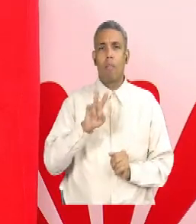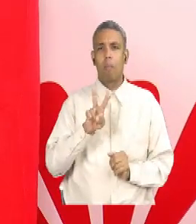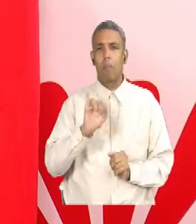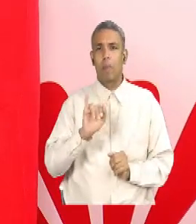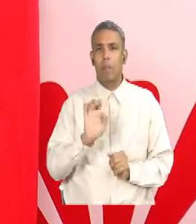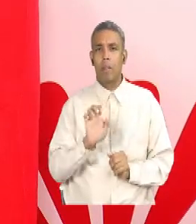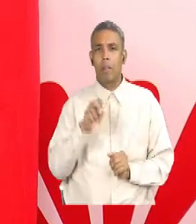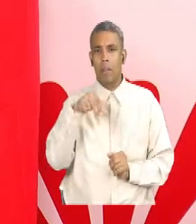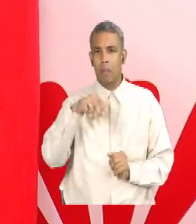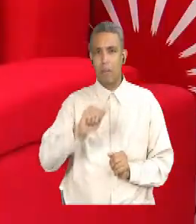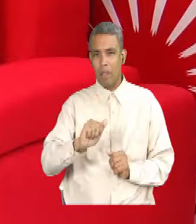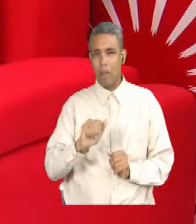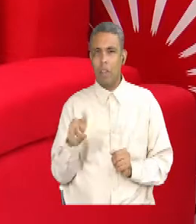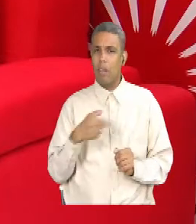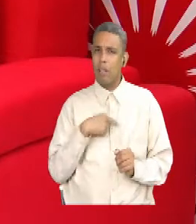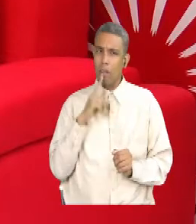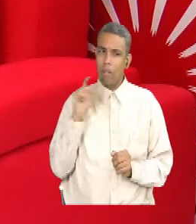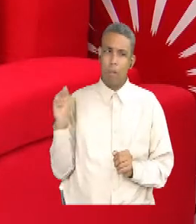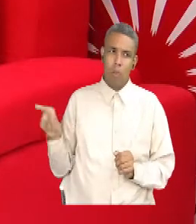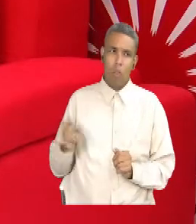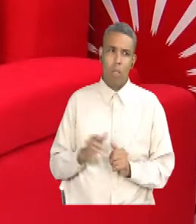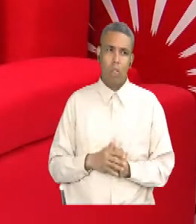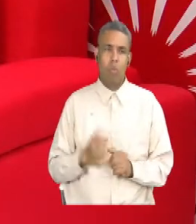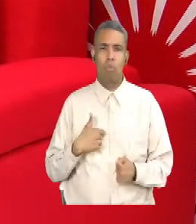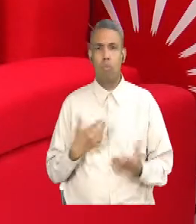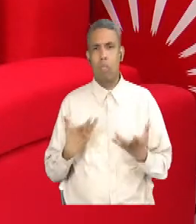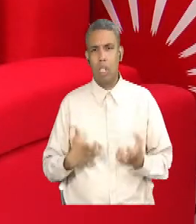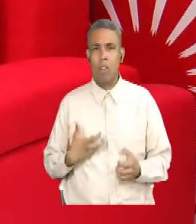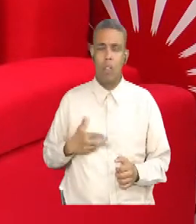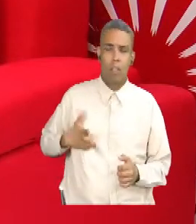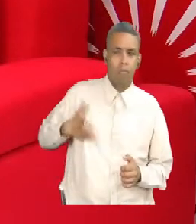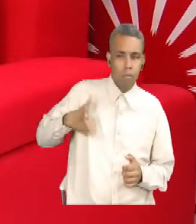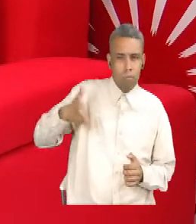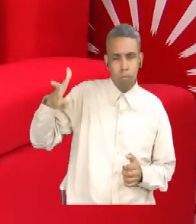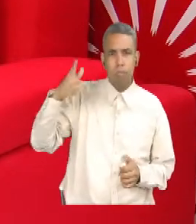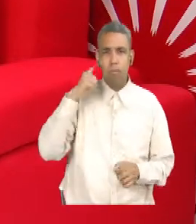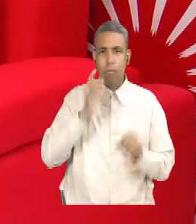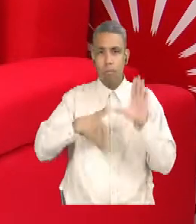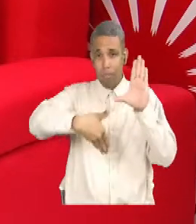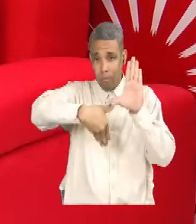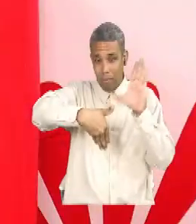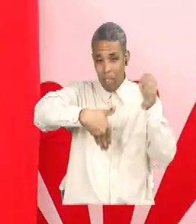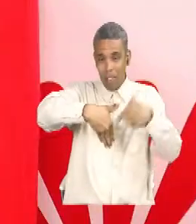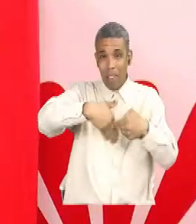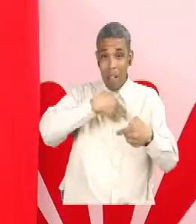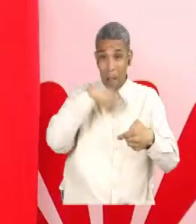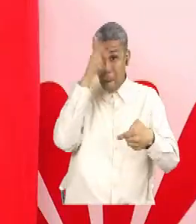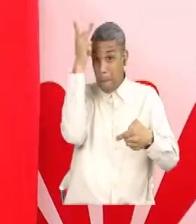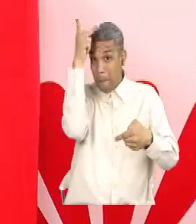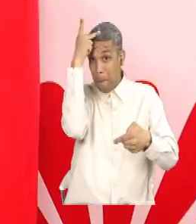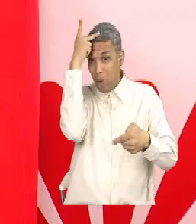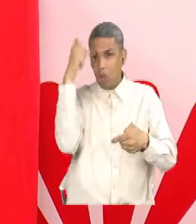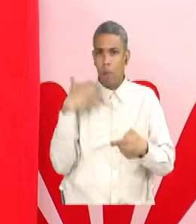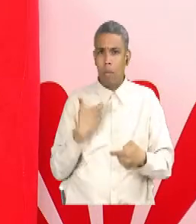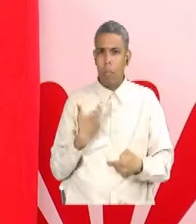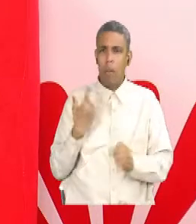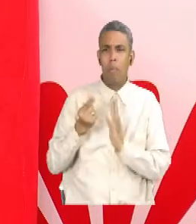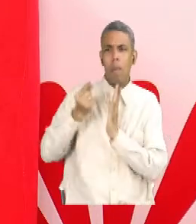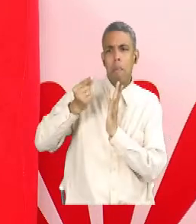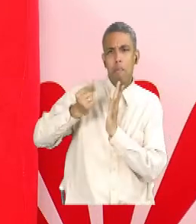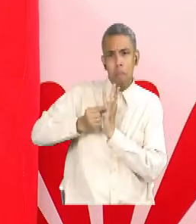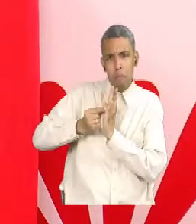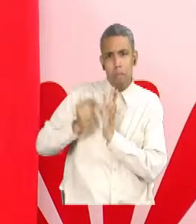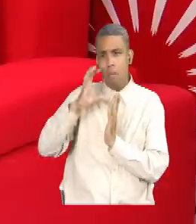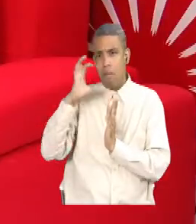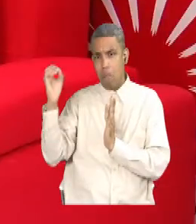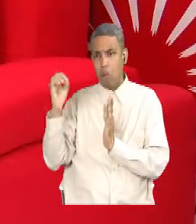para ella el día de hoy es: quiero viajar con mi hija a Perú, pero mi ex esposo y padre de mi hija no quiere permitir el viaje.